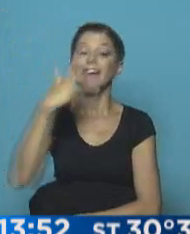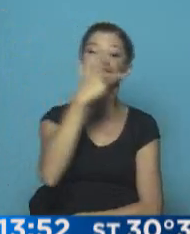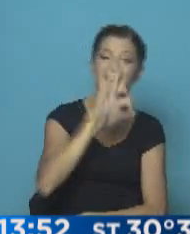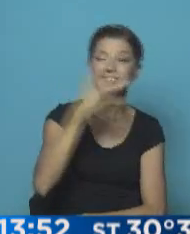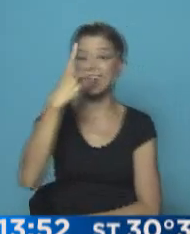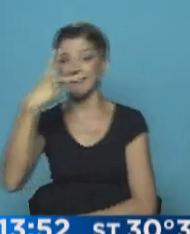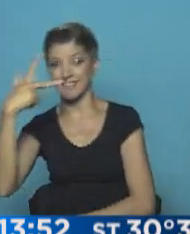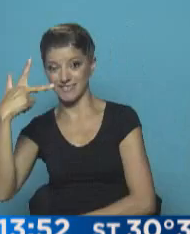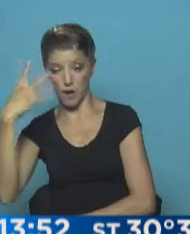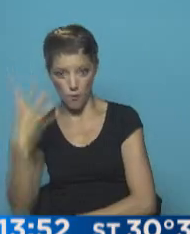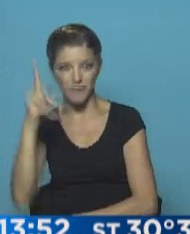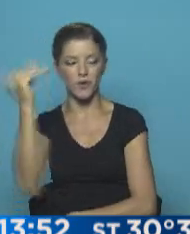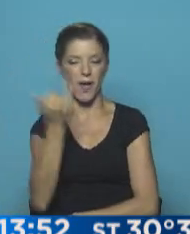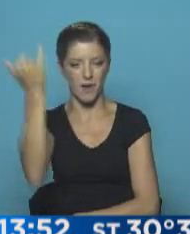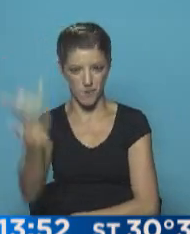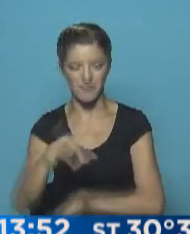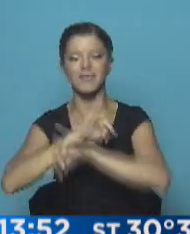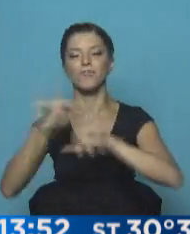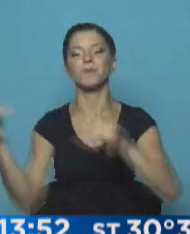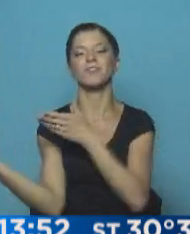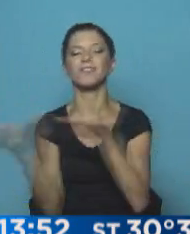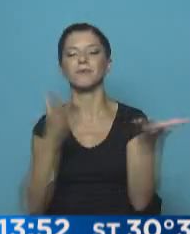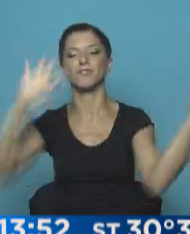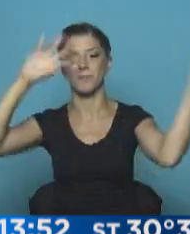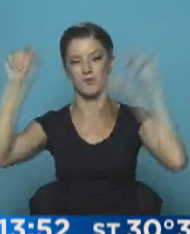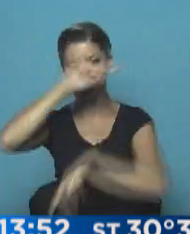y 34 para el jueves. Información gentileza del Servicio Meteorológico Nacional.